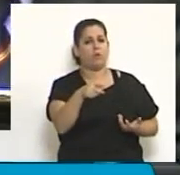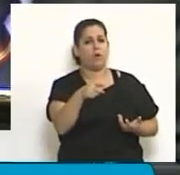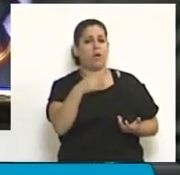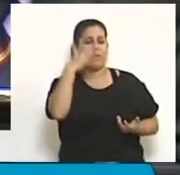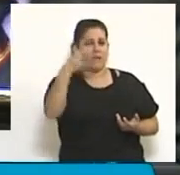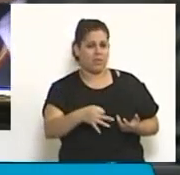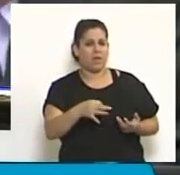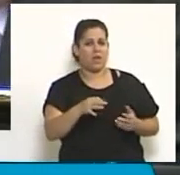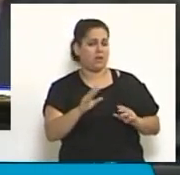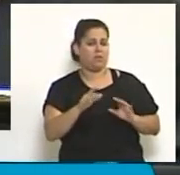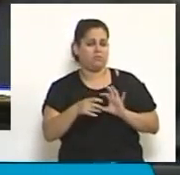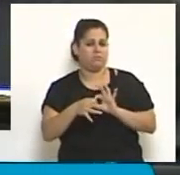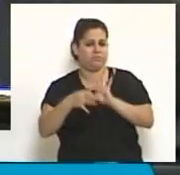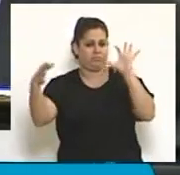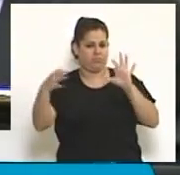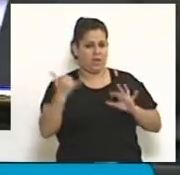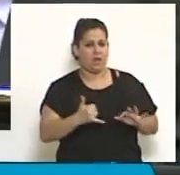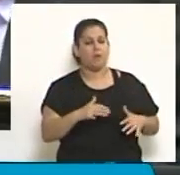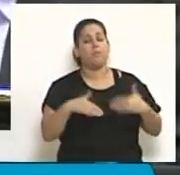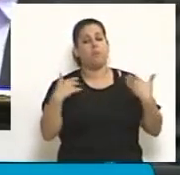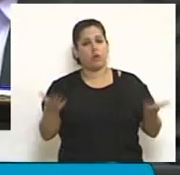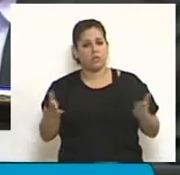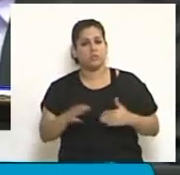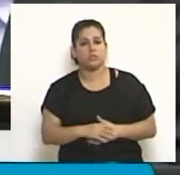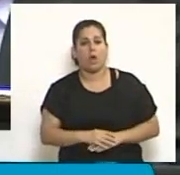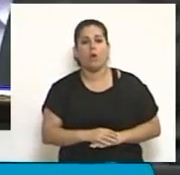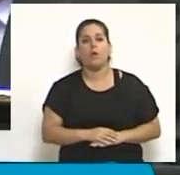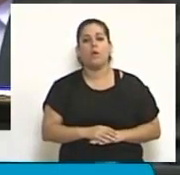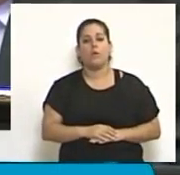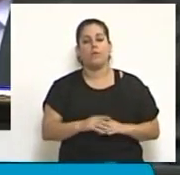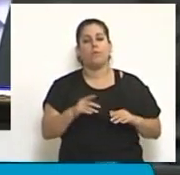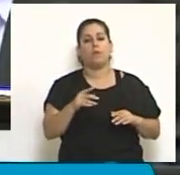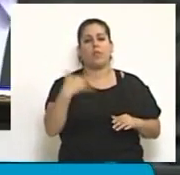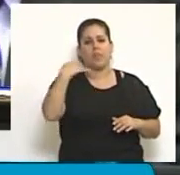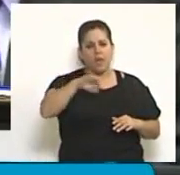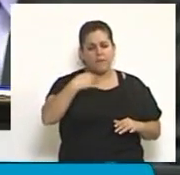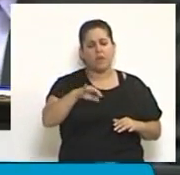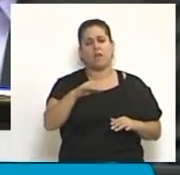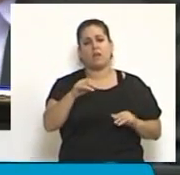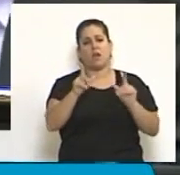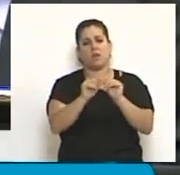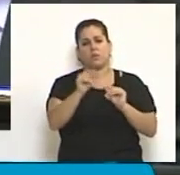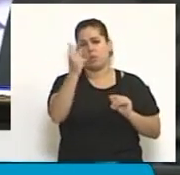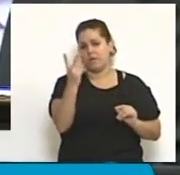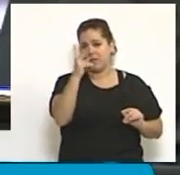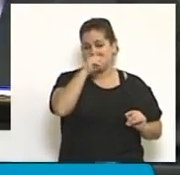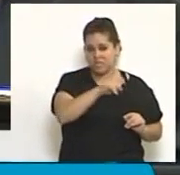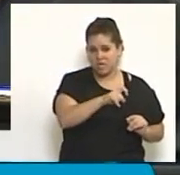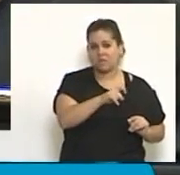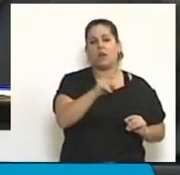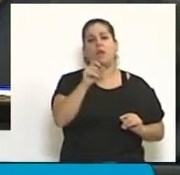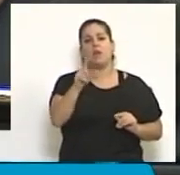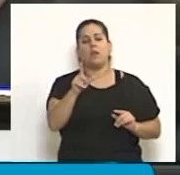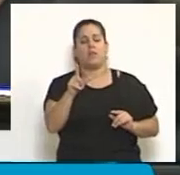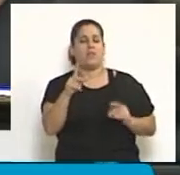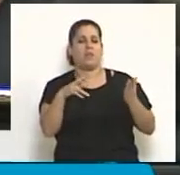quedará totalmente desvirtuada. En efecto, dentro de las facultades y deberes conferidos por el artículo 27 al Fiscal